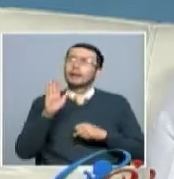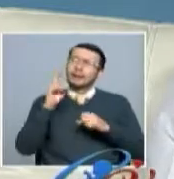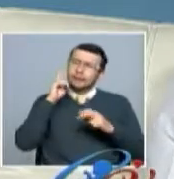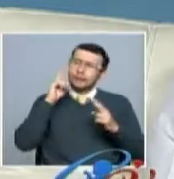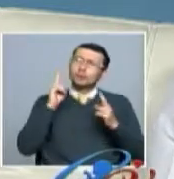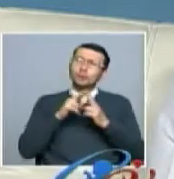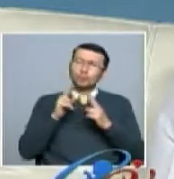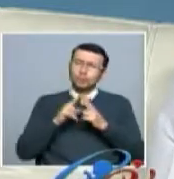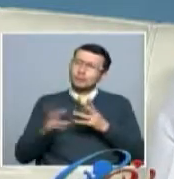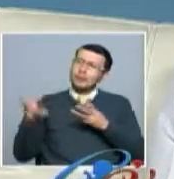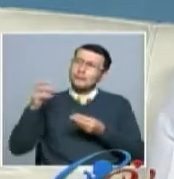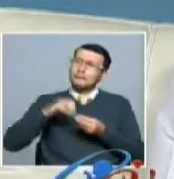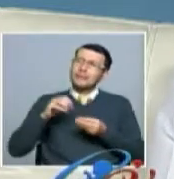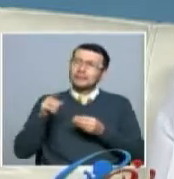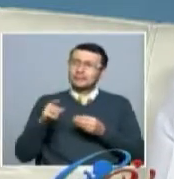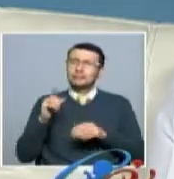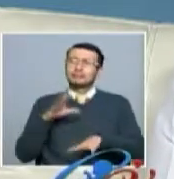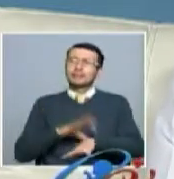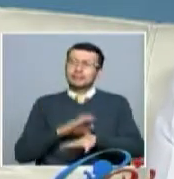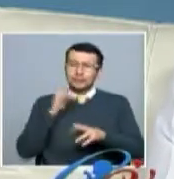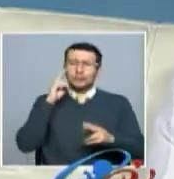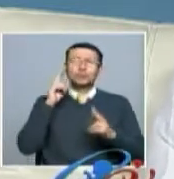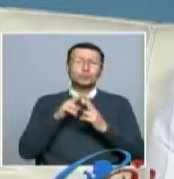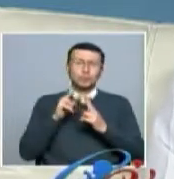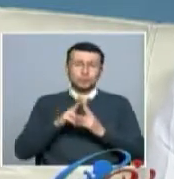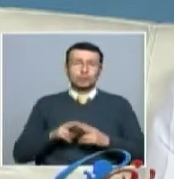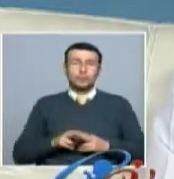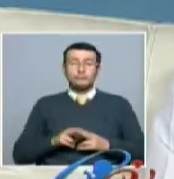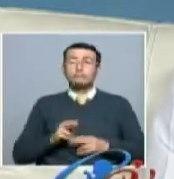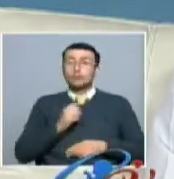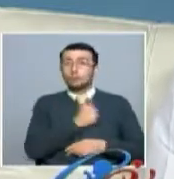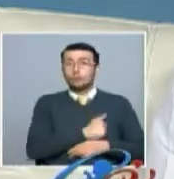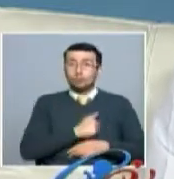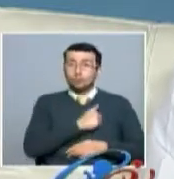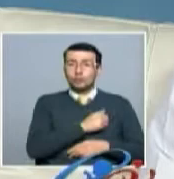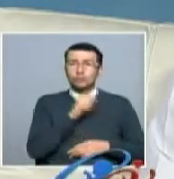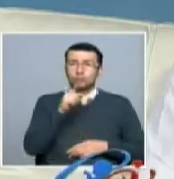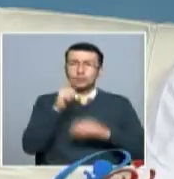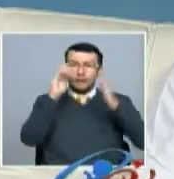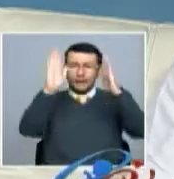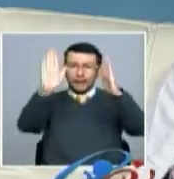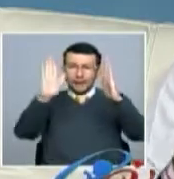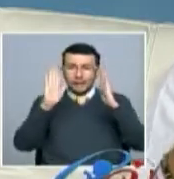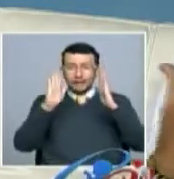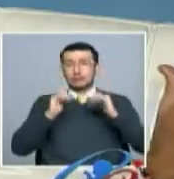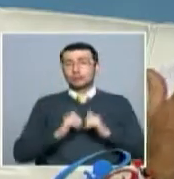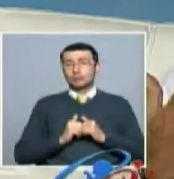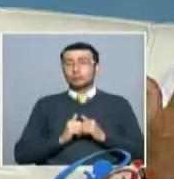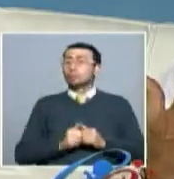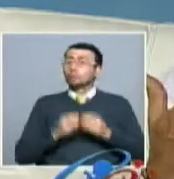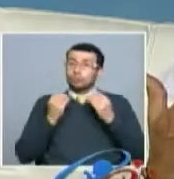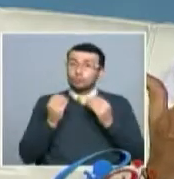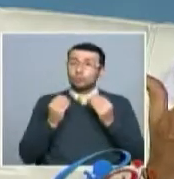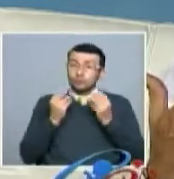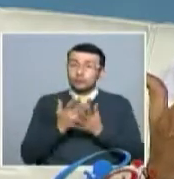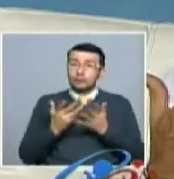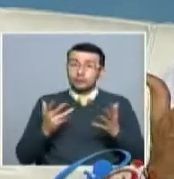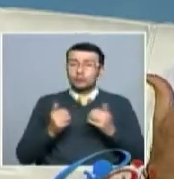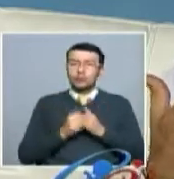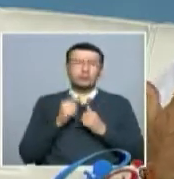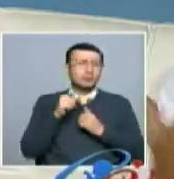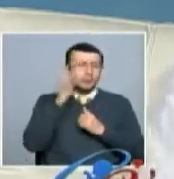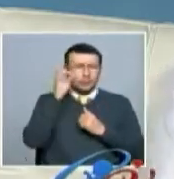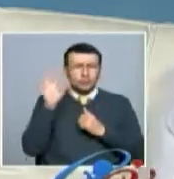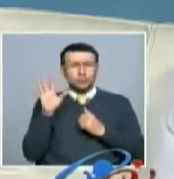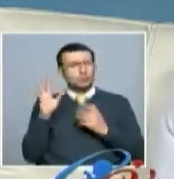más sobre la medicina. Hoy yo quiero que estén muy atentos porque vamos a hablar de muchas cosas que ustedes de